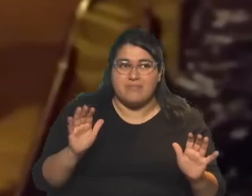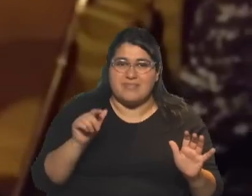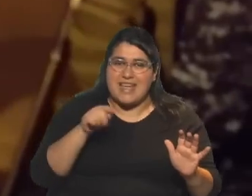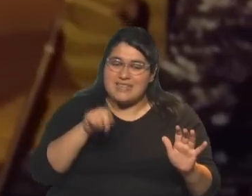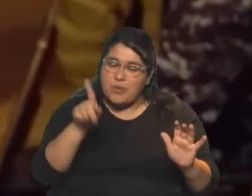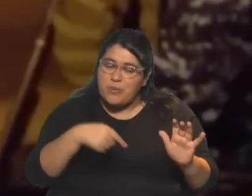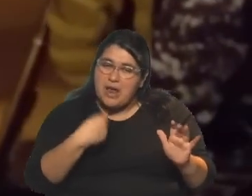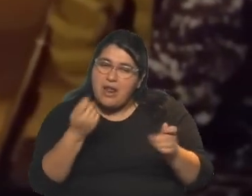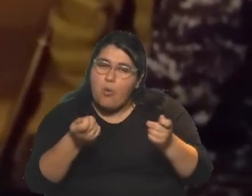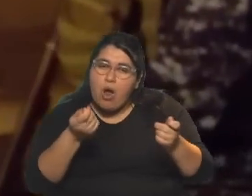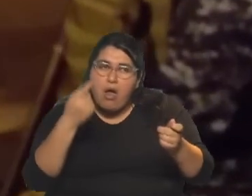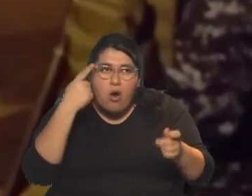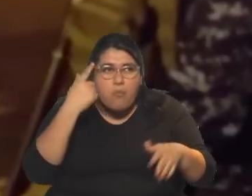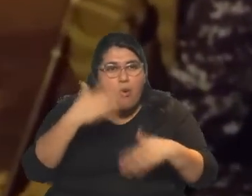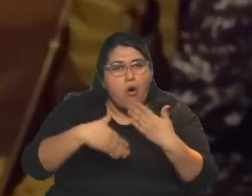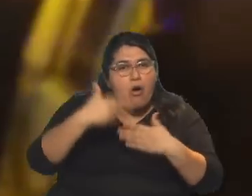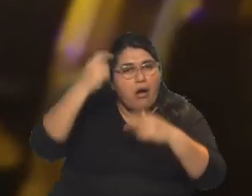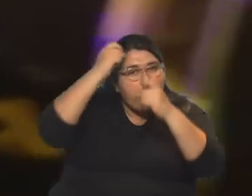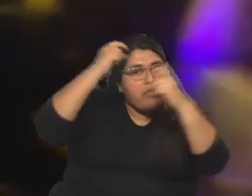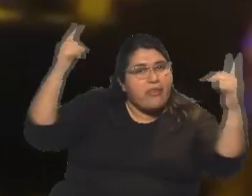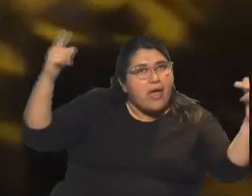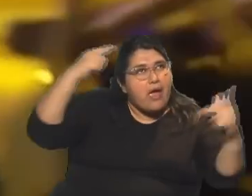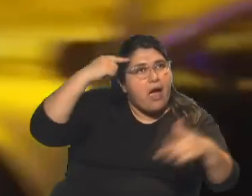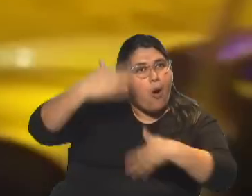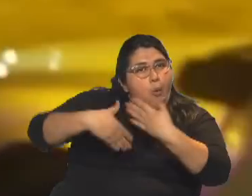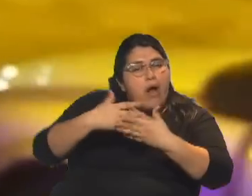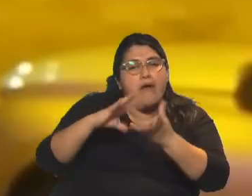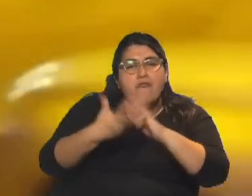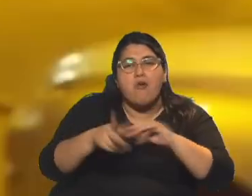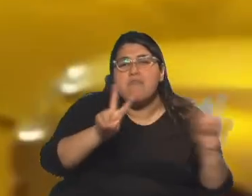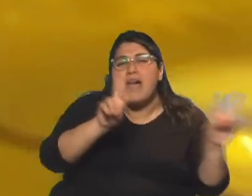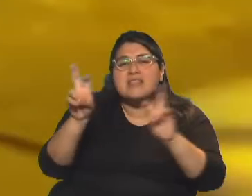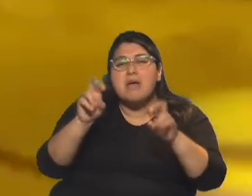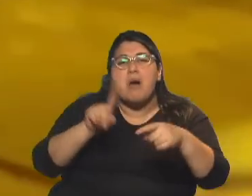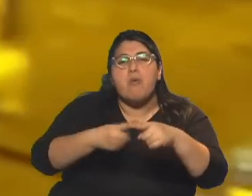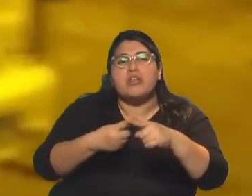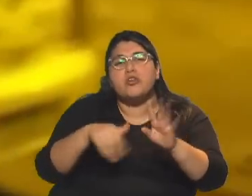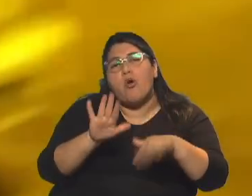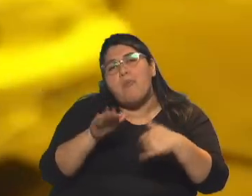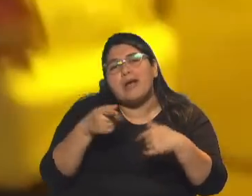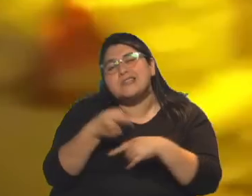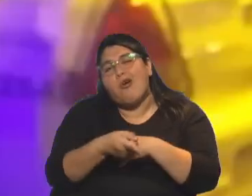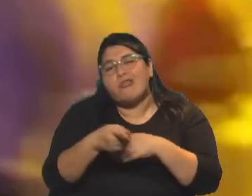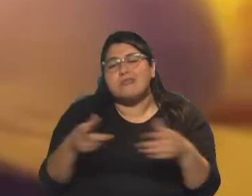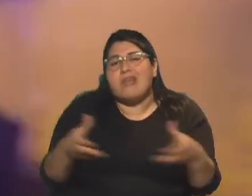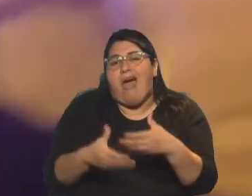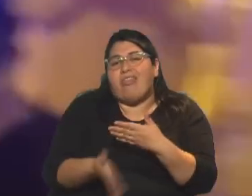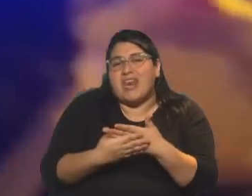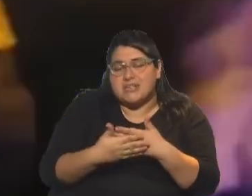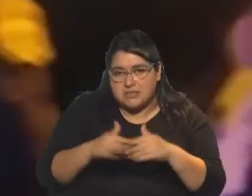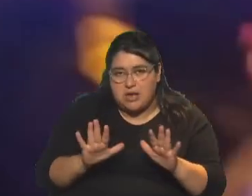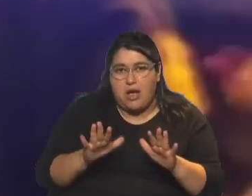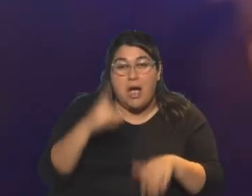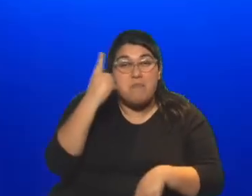poco con esta idea que corra la agenda política a la derecha y yo siempre digo claro es más fácil discutir con